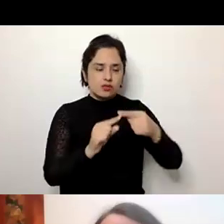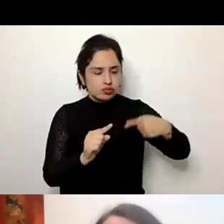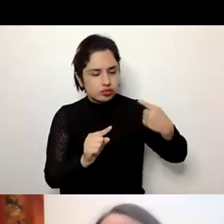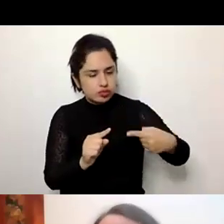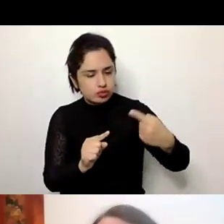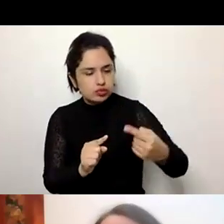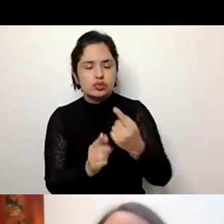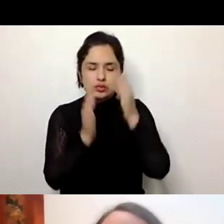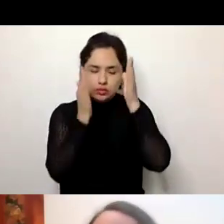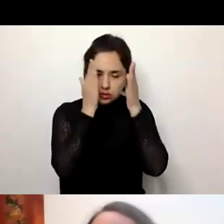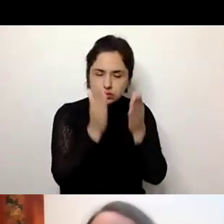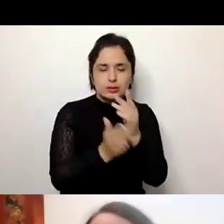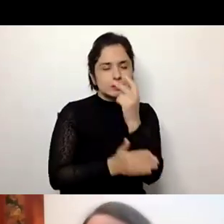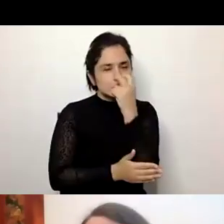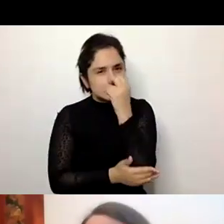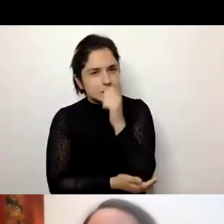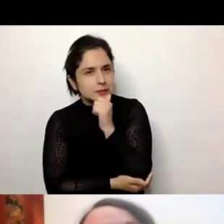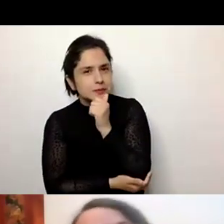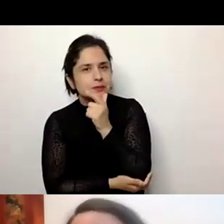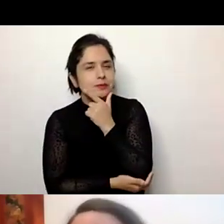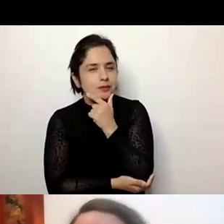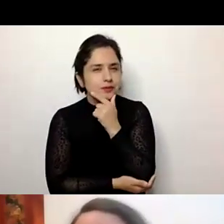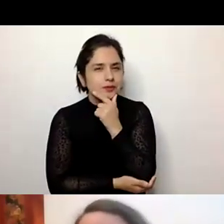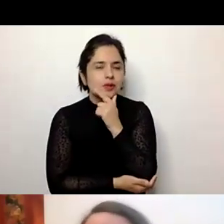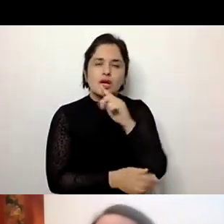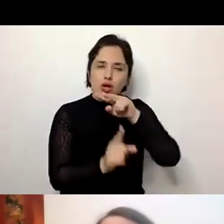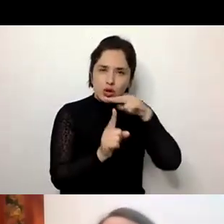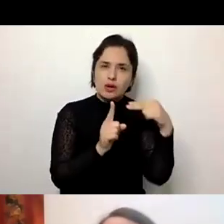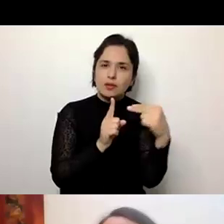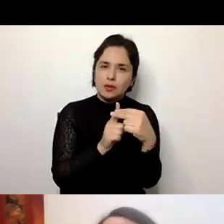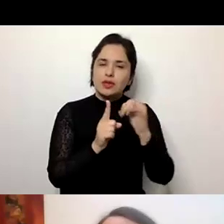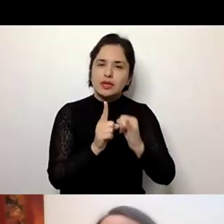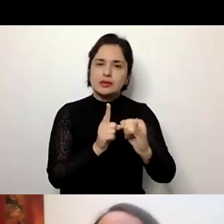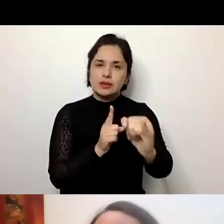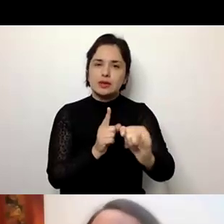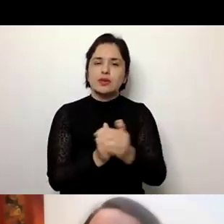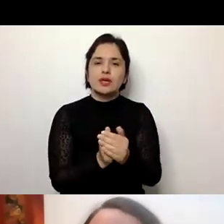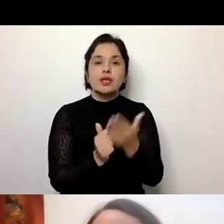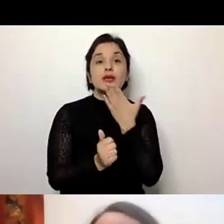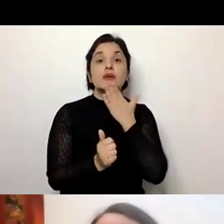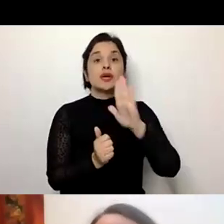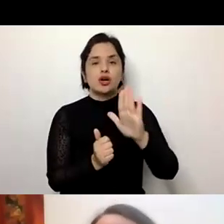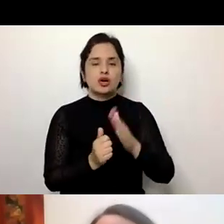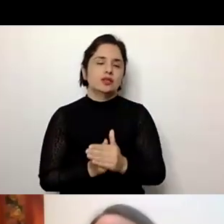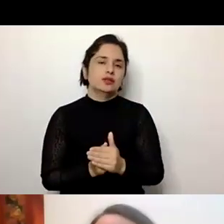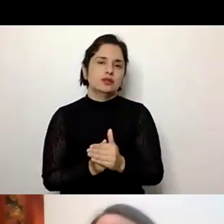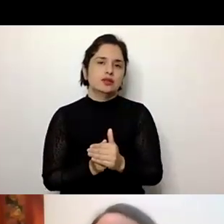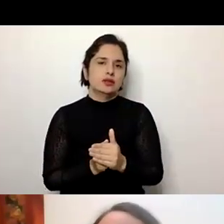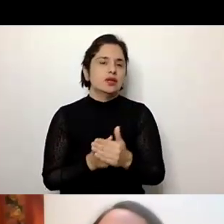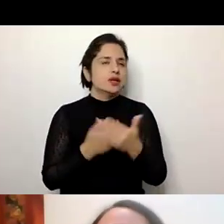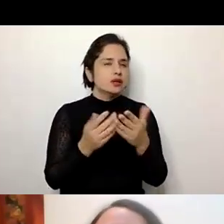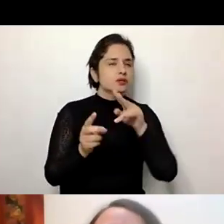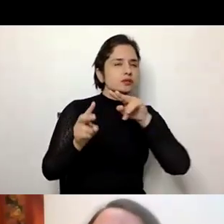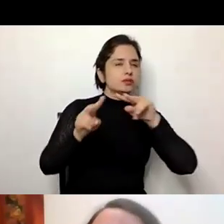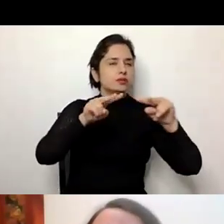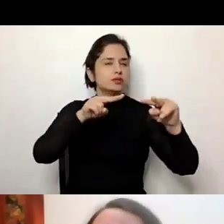interessado curioso e sempre com a perspectiva de ir melhorando e de ir mirando